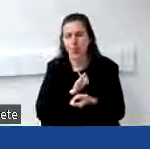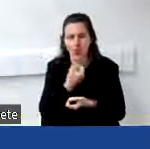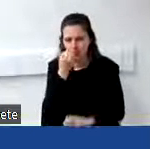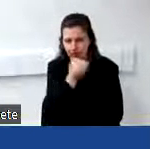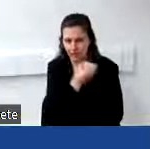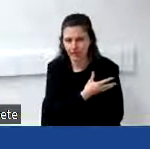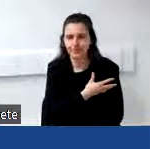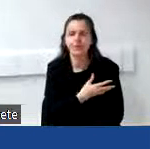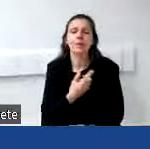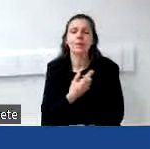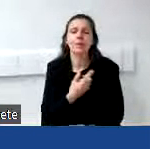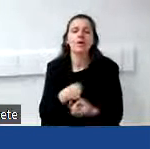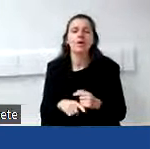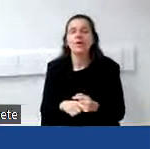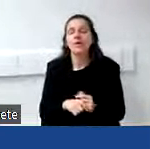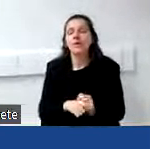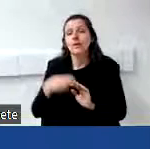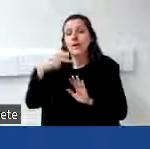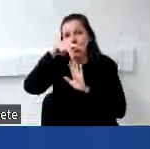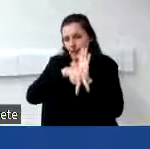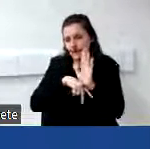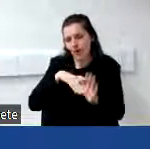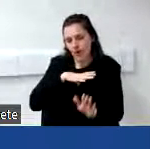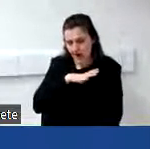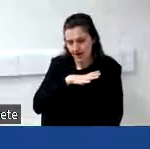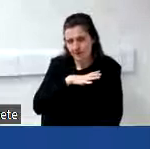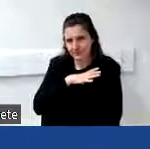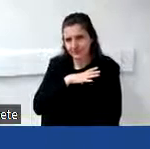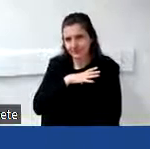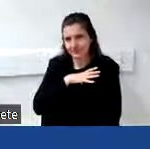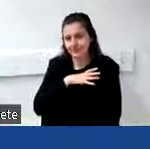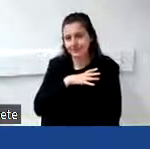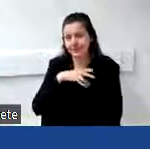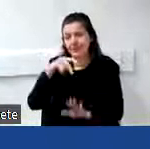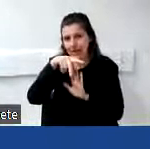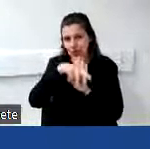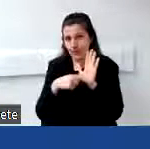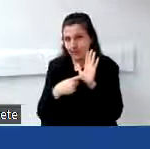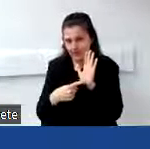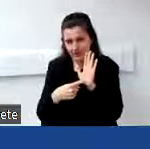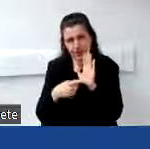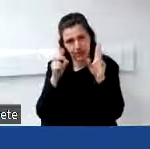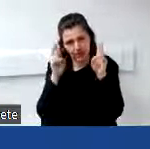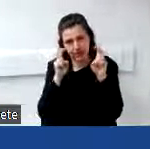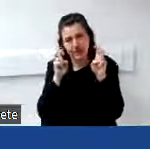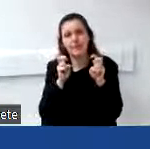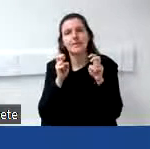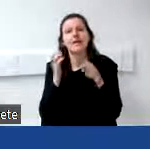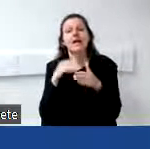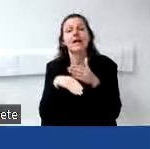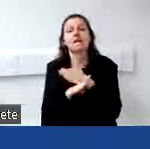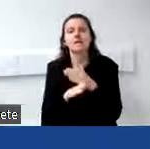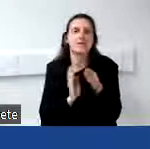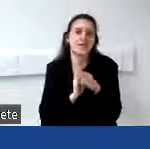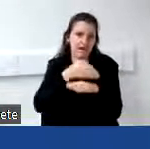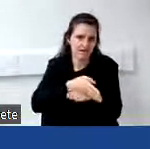normativa existente, dentro de lo que tiene que ver con las normativas sobre accesibilidad, UNIT